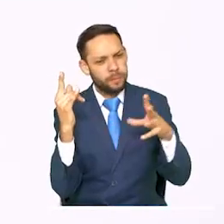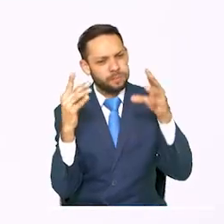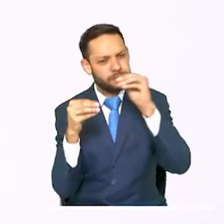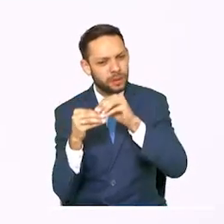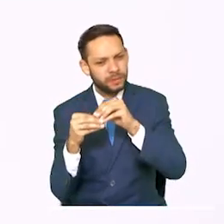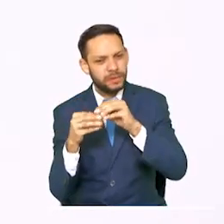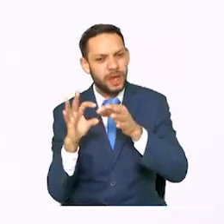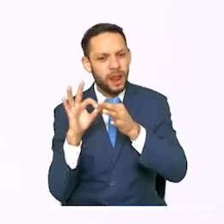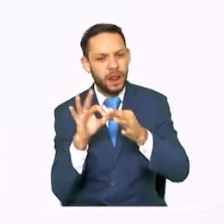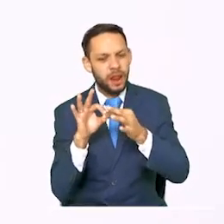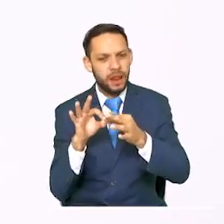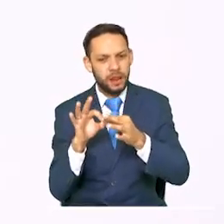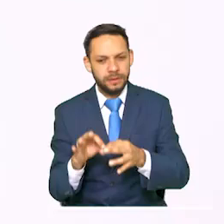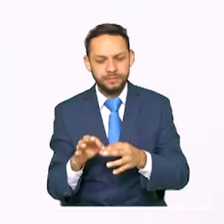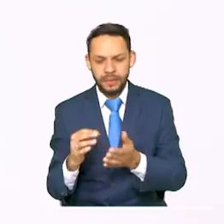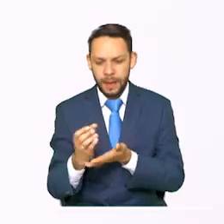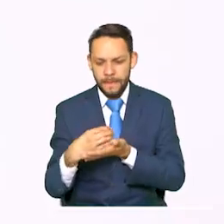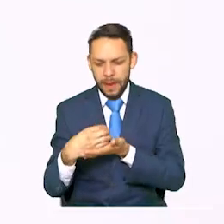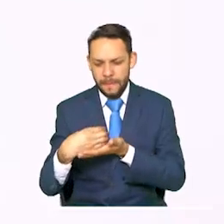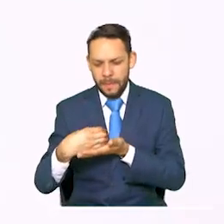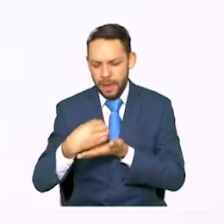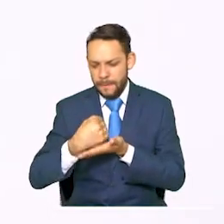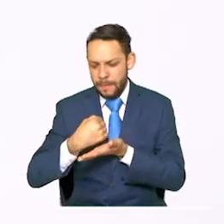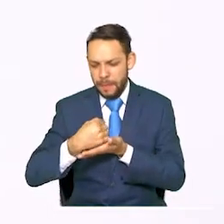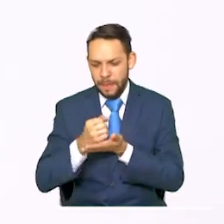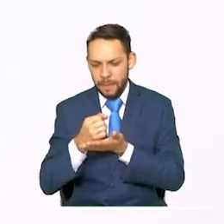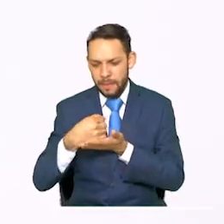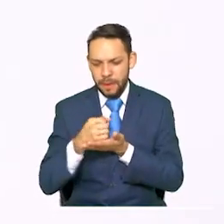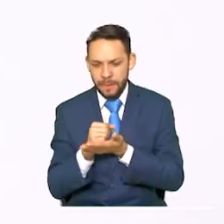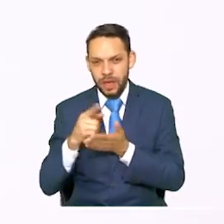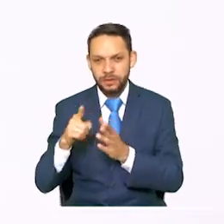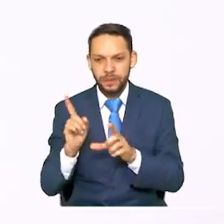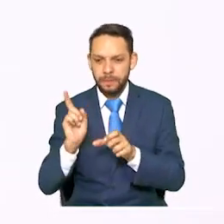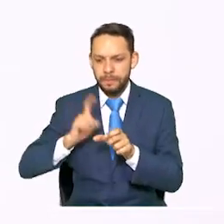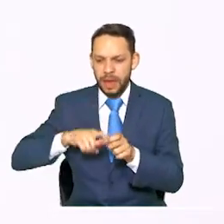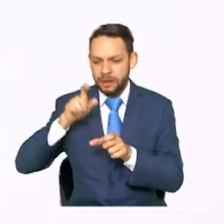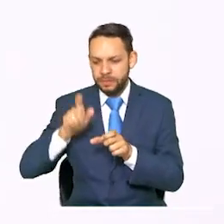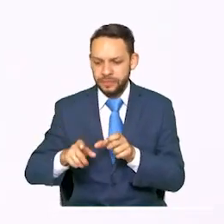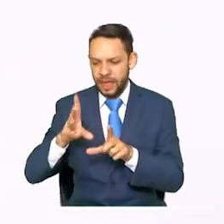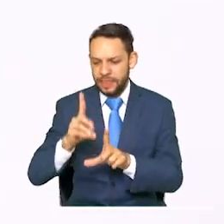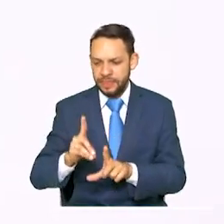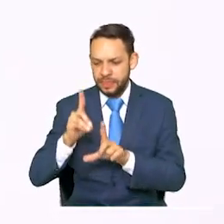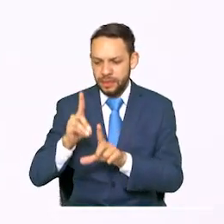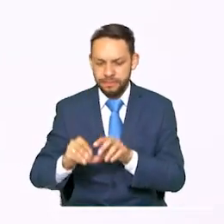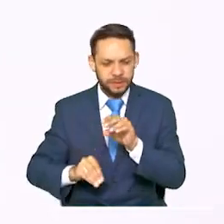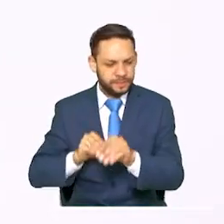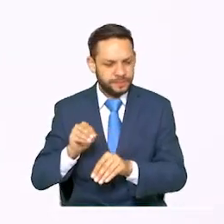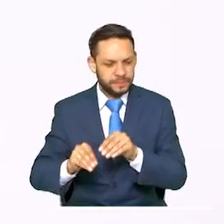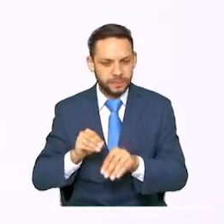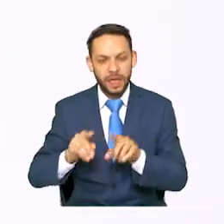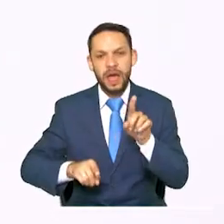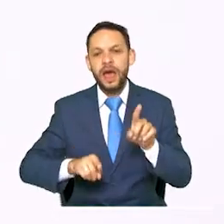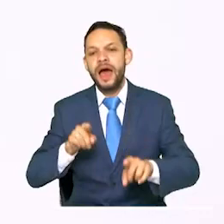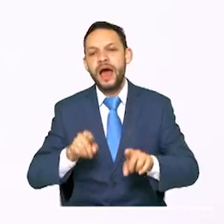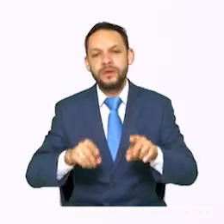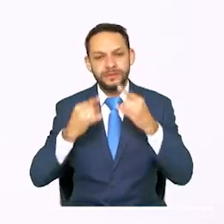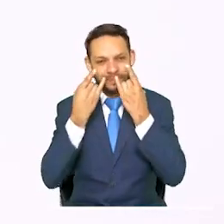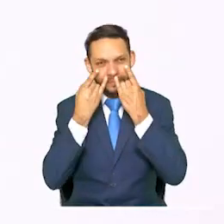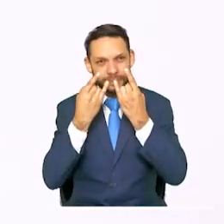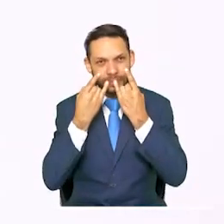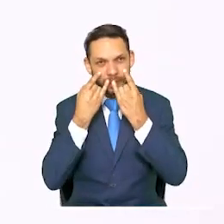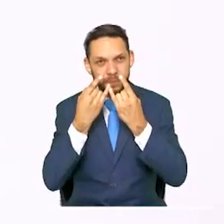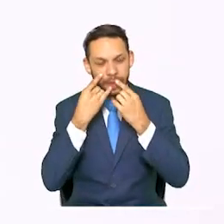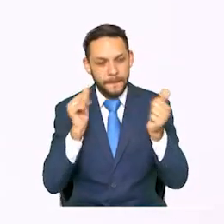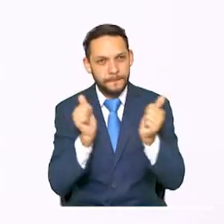quienes integran, pues, no solamente a quienes integran el diplomado, sino a todos aquellos que están interesados en el cannabis medicinal como